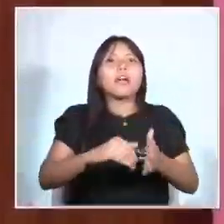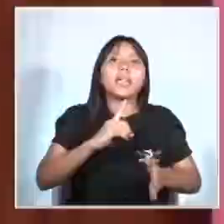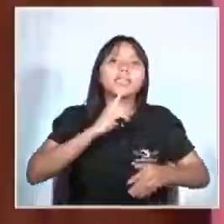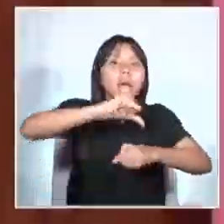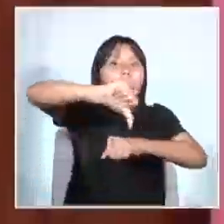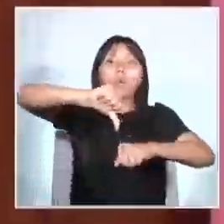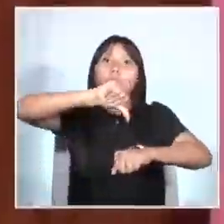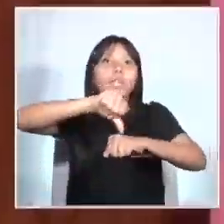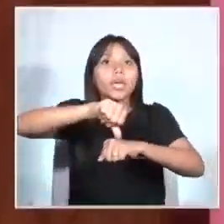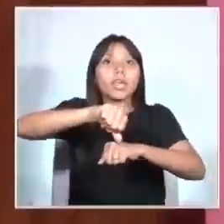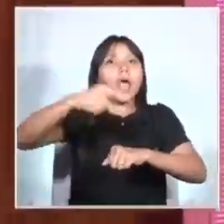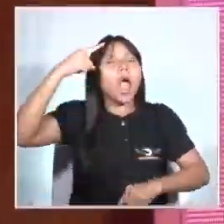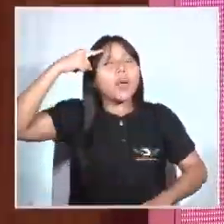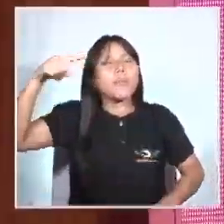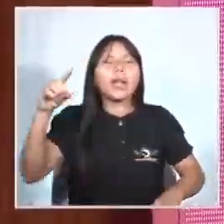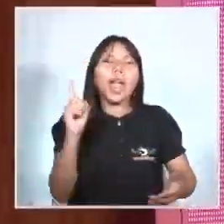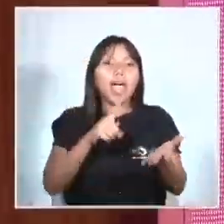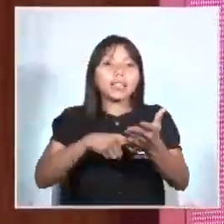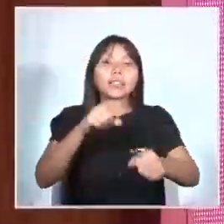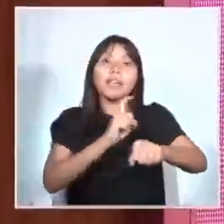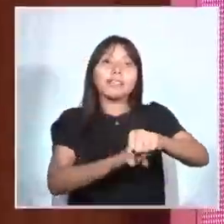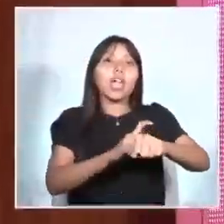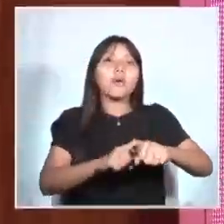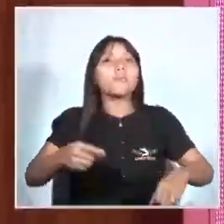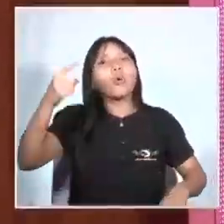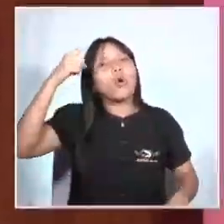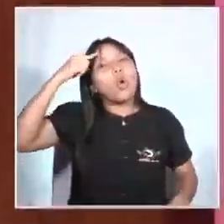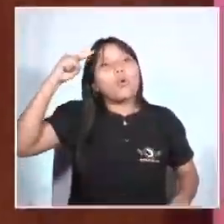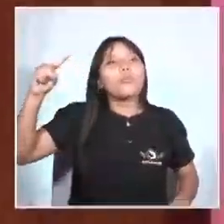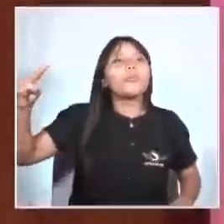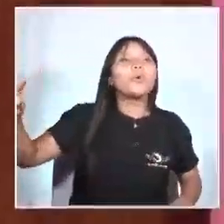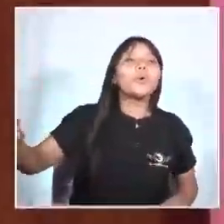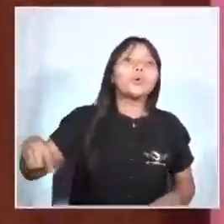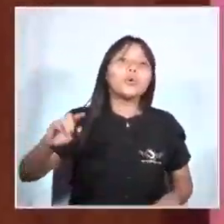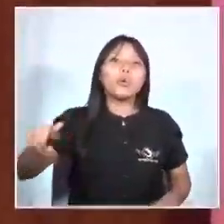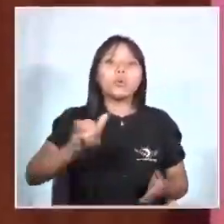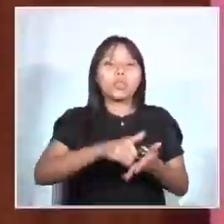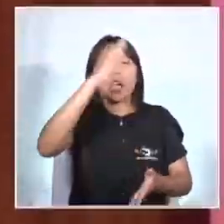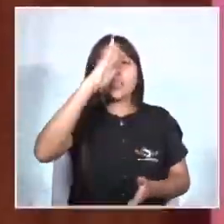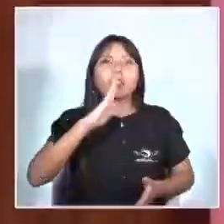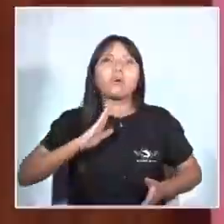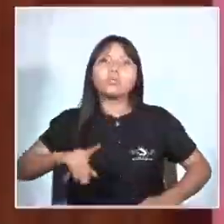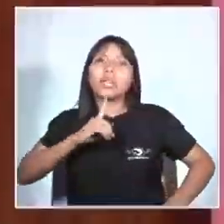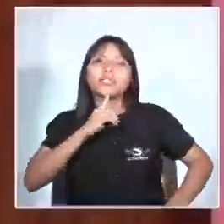ungida para este tiempo por causa de lo que Dios está a punto de